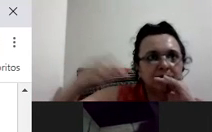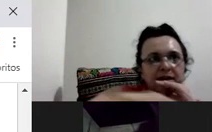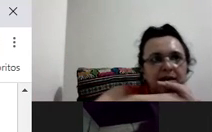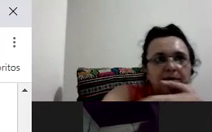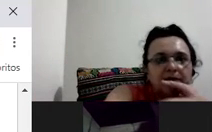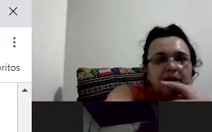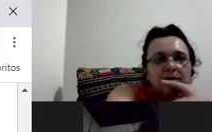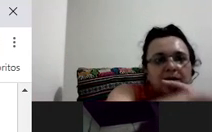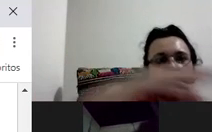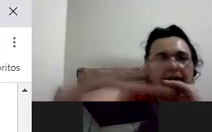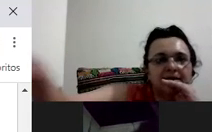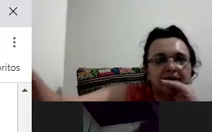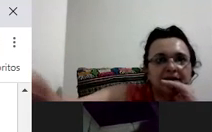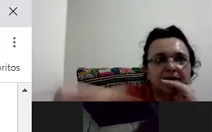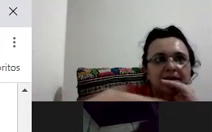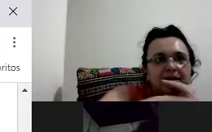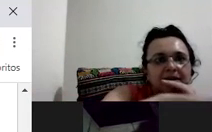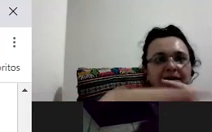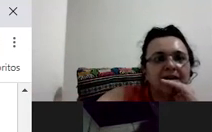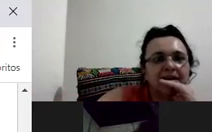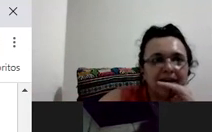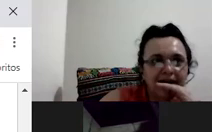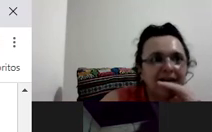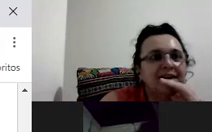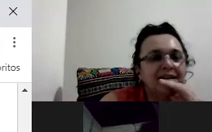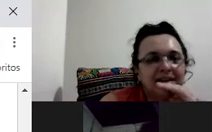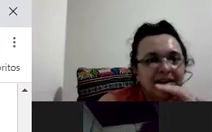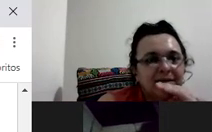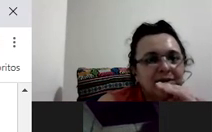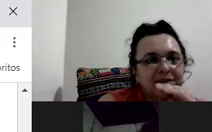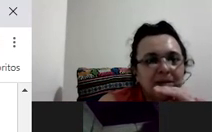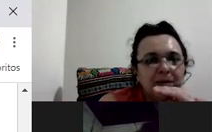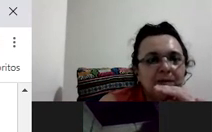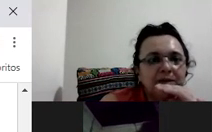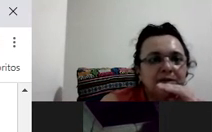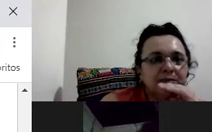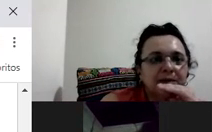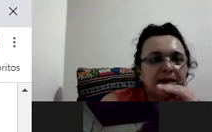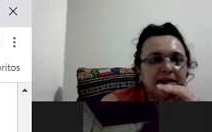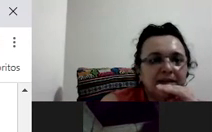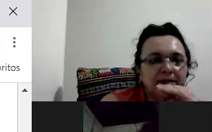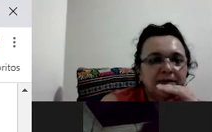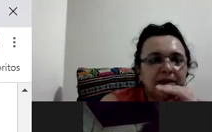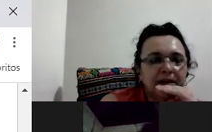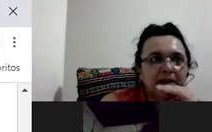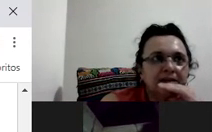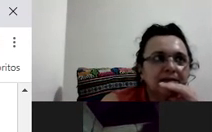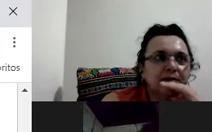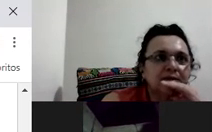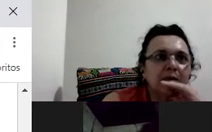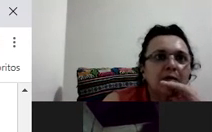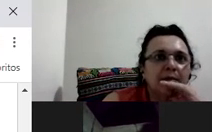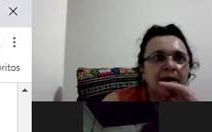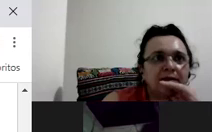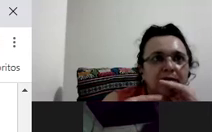o sea, en una clase, comparativo y superlativo. Ajá. Cuando estamos ocupando superlativo, que es